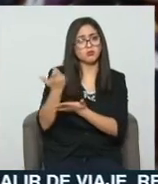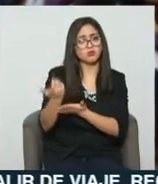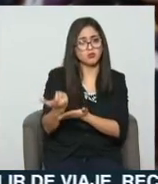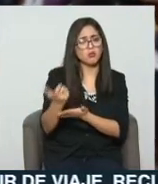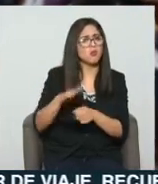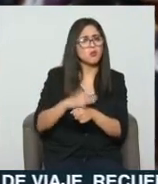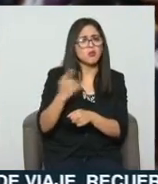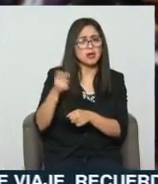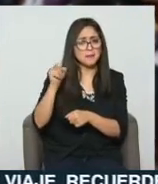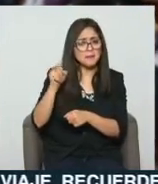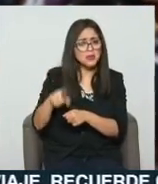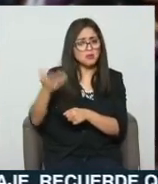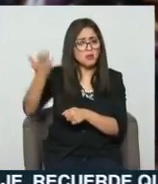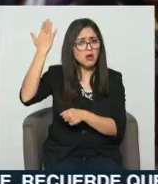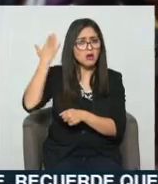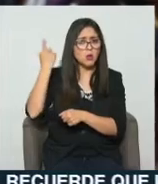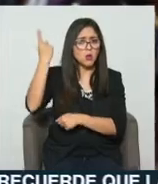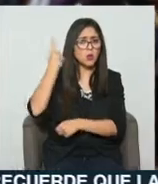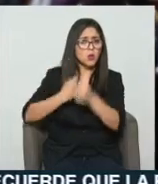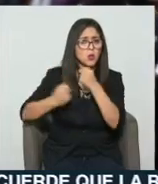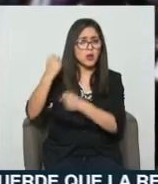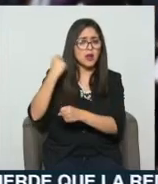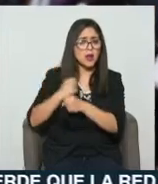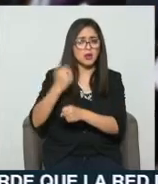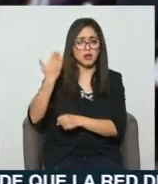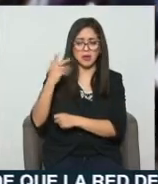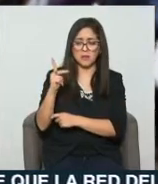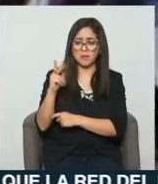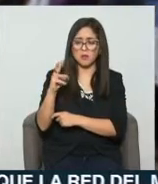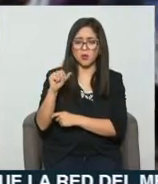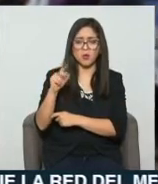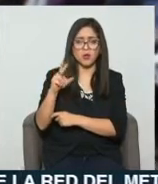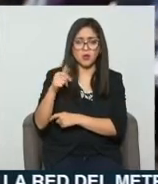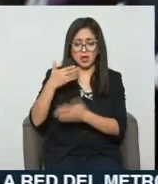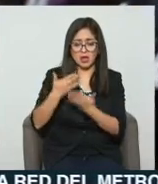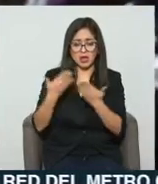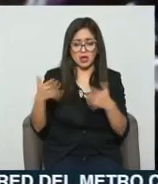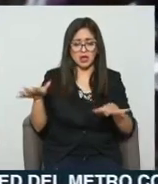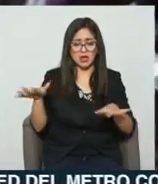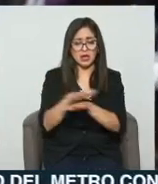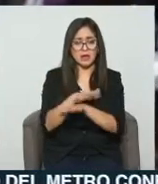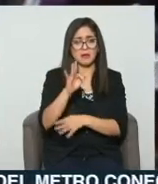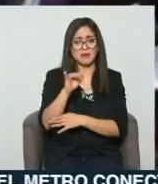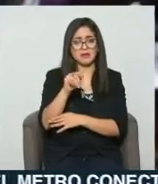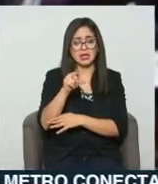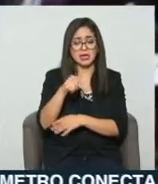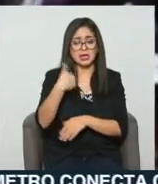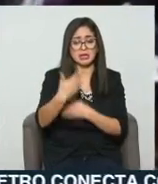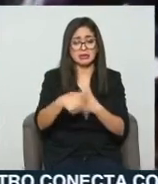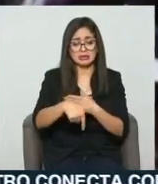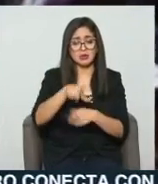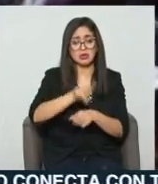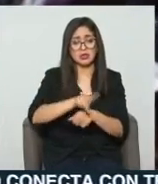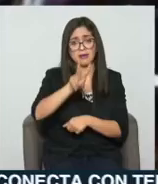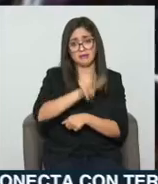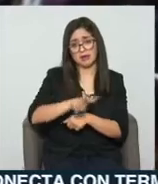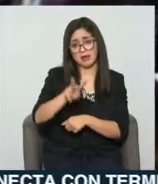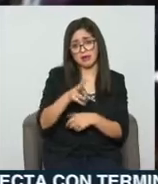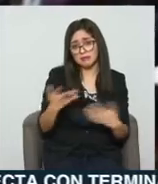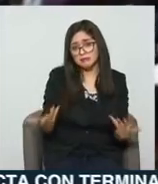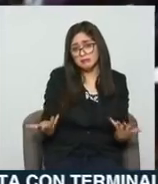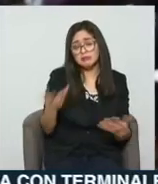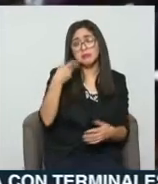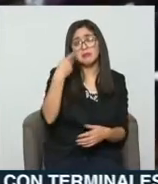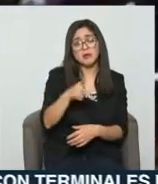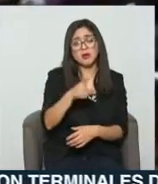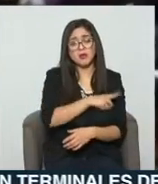presupuesto es el mismo que el del año pasado para la Procuraduría, ahora Fiscalía, a partir del viernes. Entonces el reto es hacer más